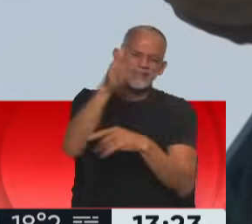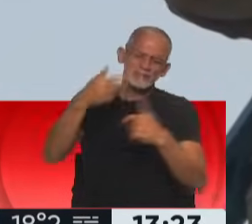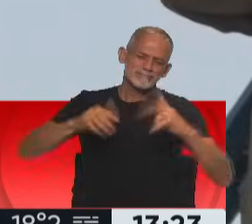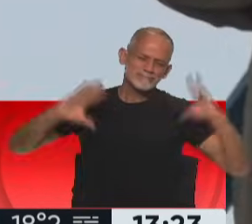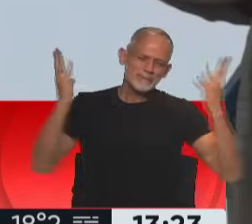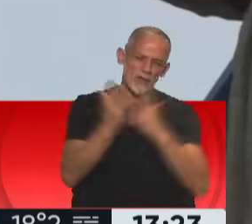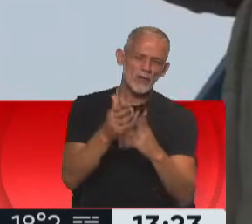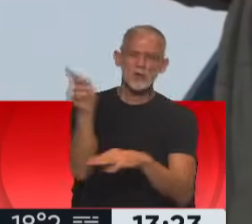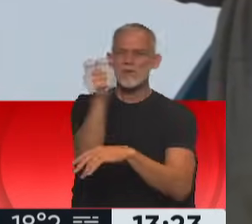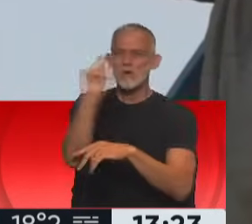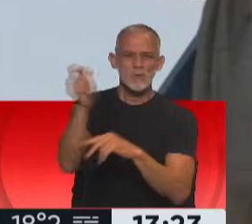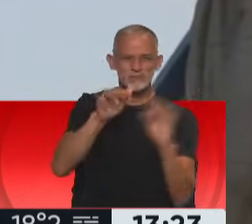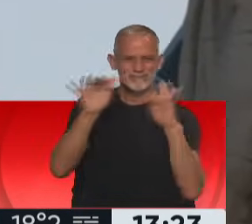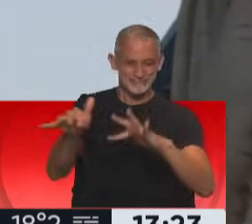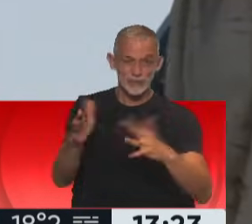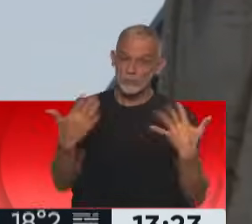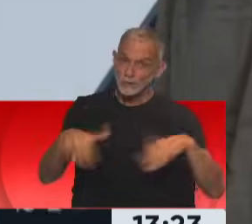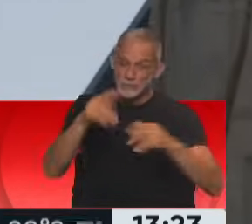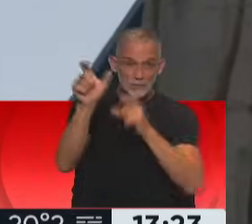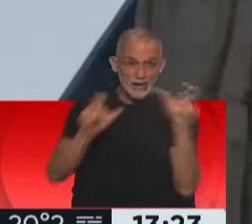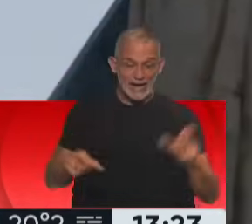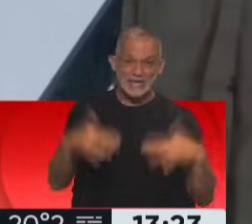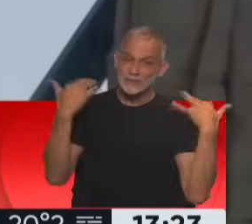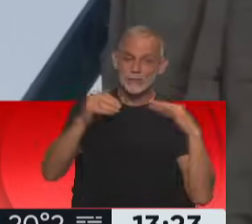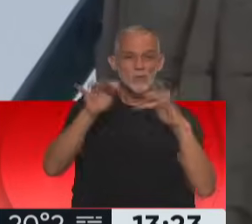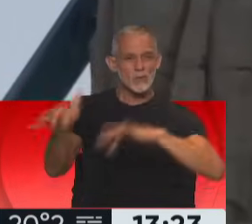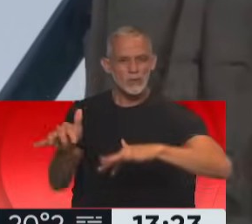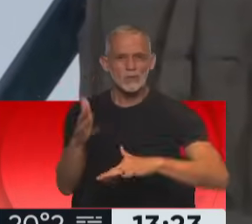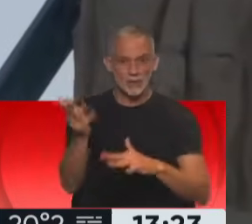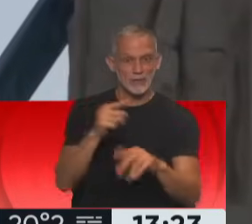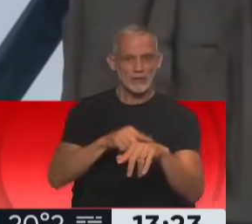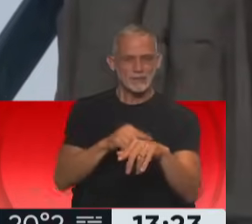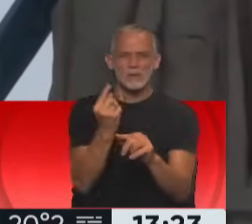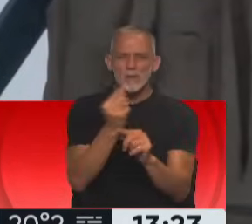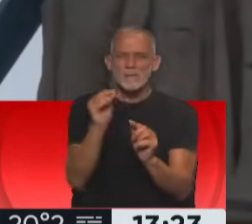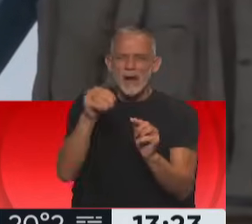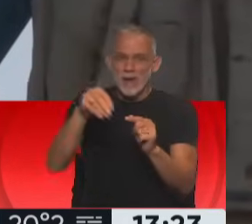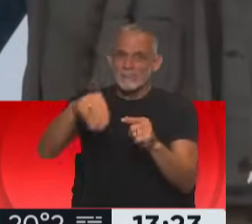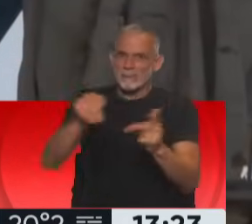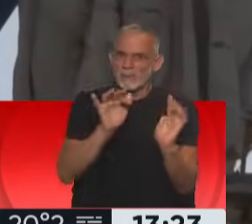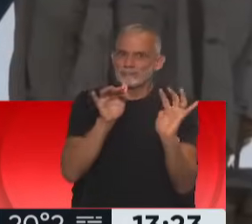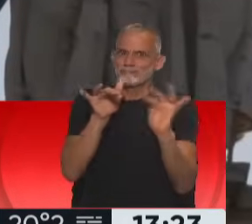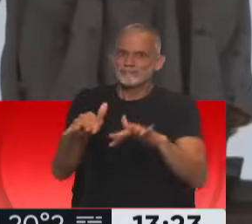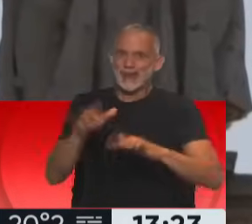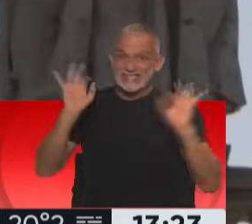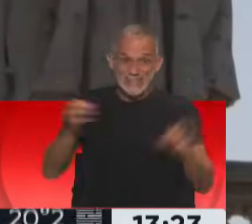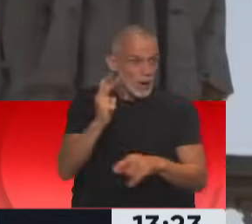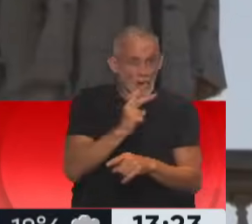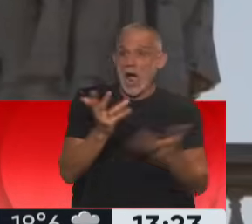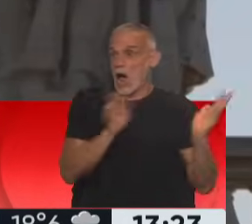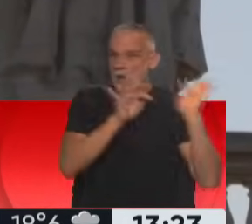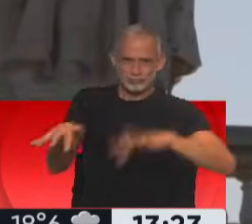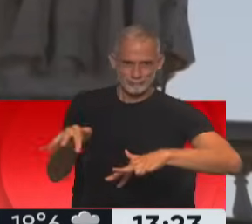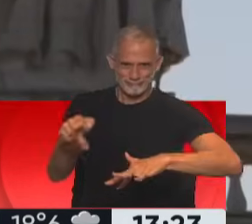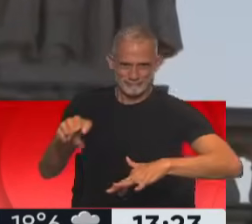mundo, porque allí se congrega una multitud que probablemente a medida que pasen los minutos se agrande y se agrande, porque